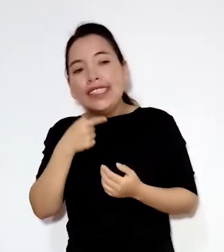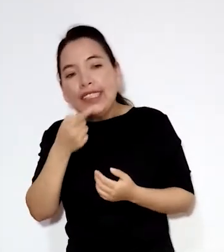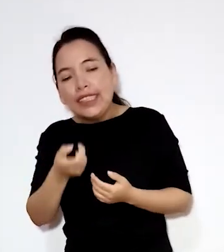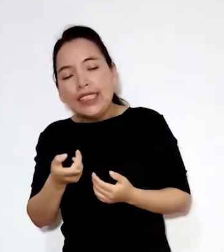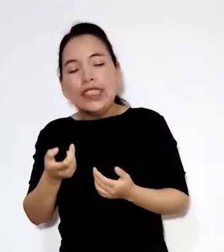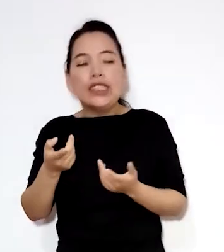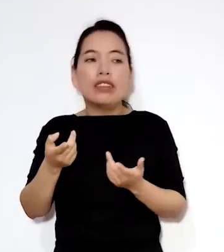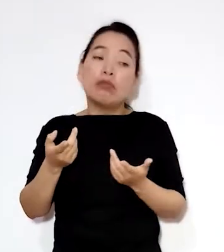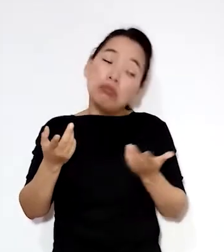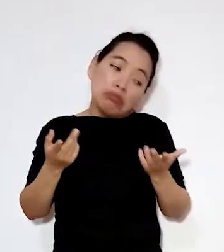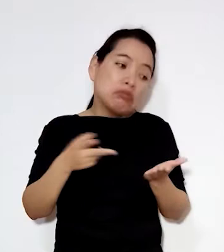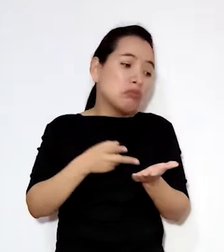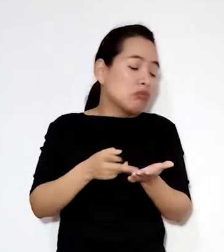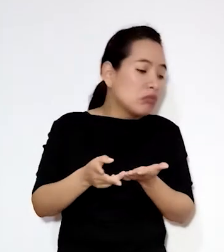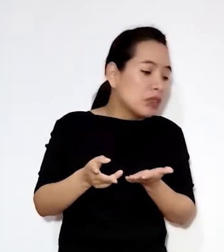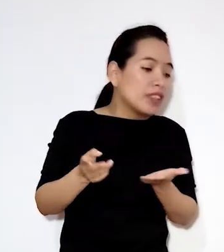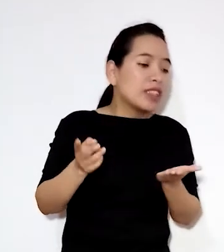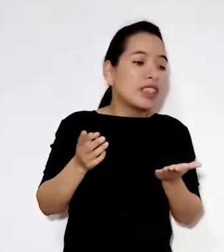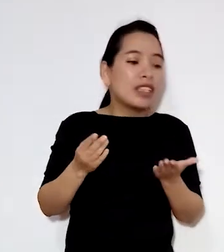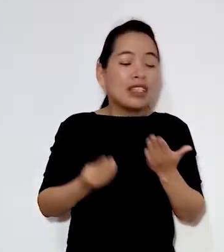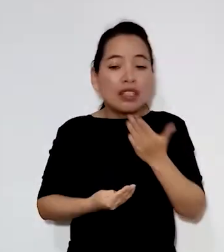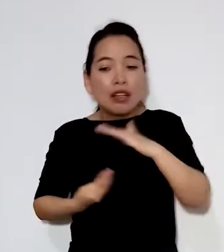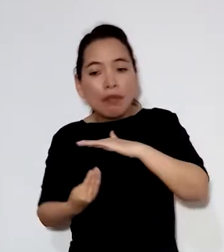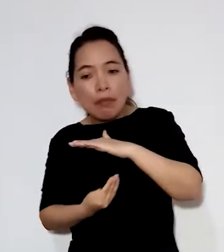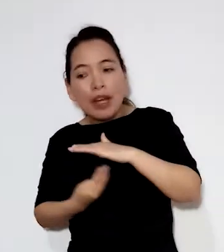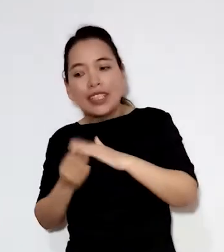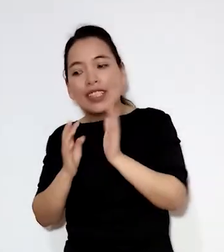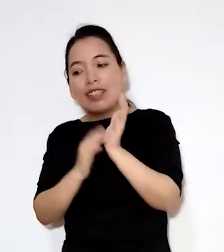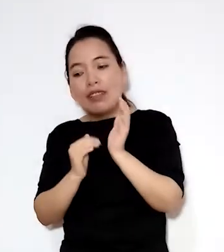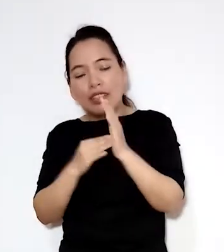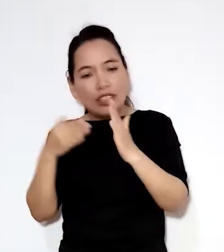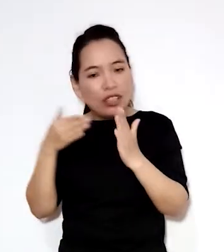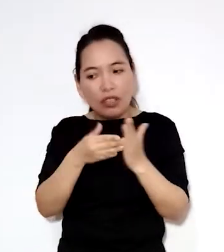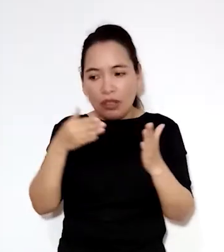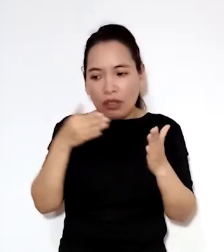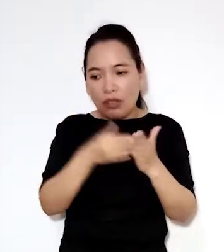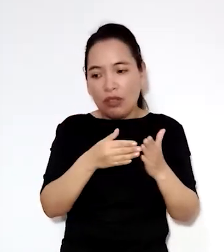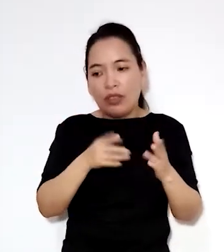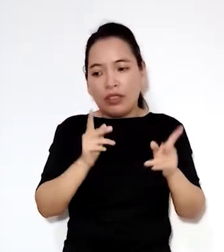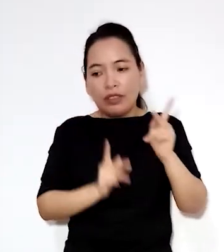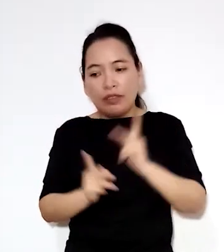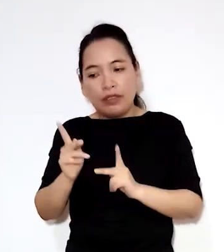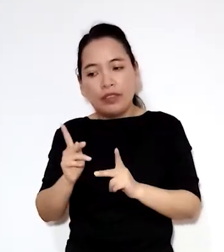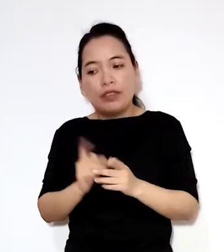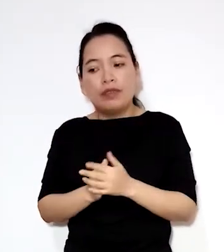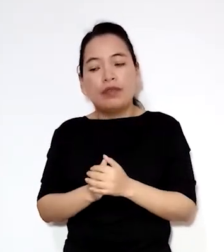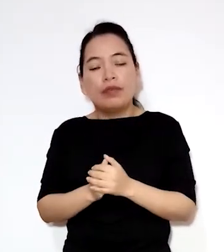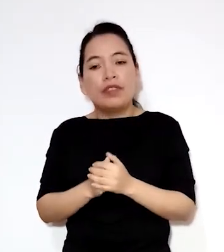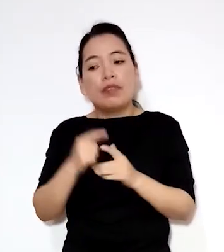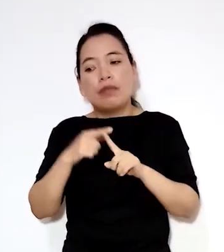lo más importante, es que muchas veces se nos ha dicho que